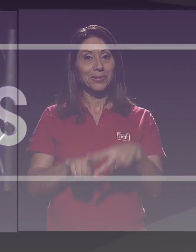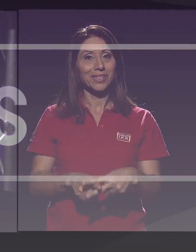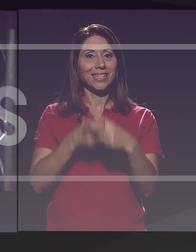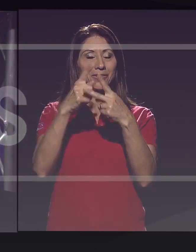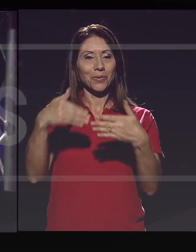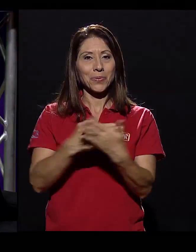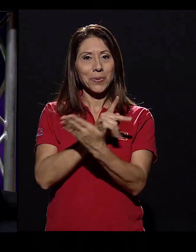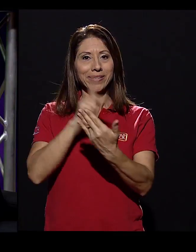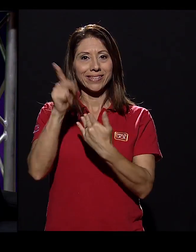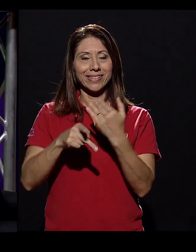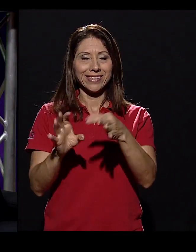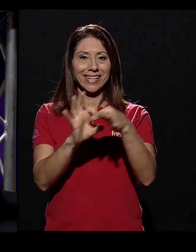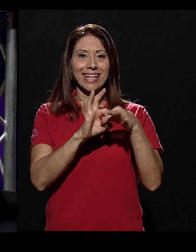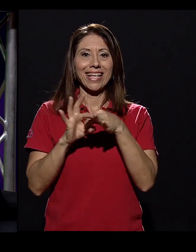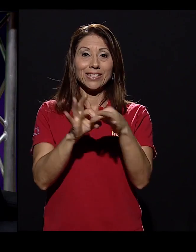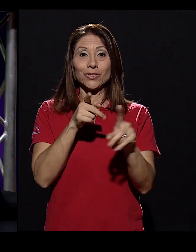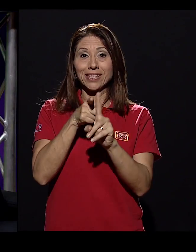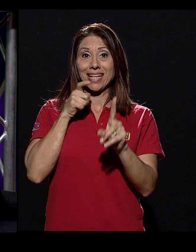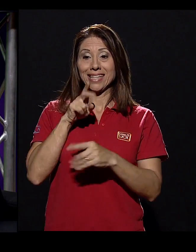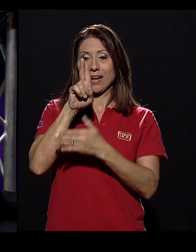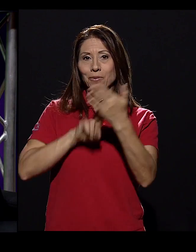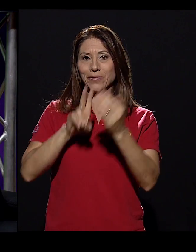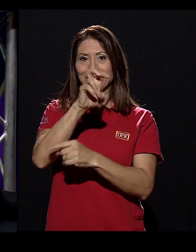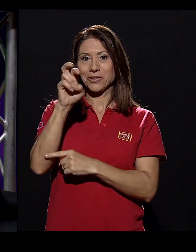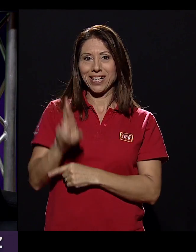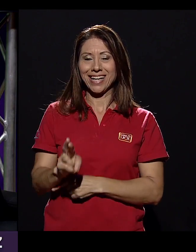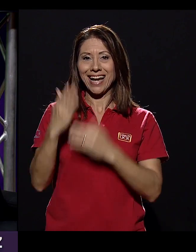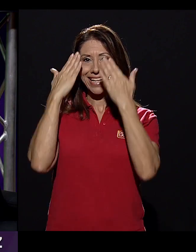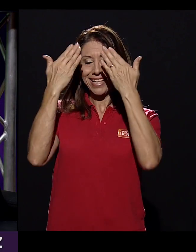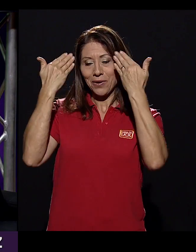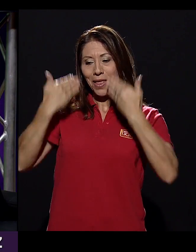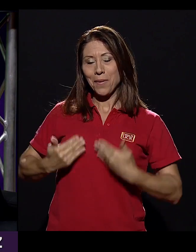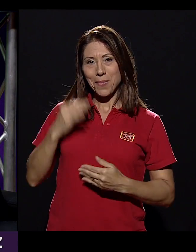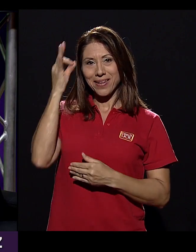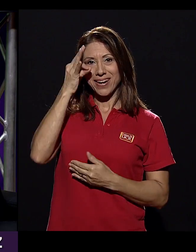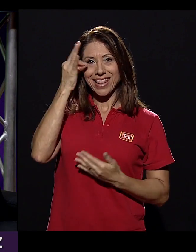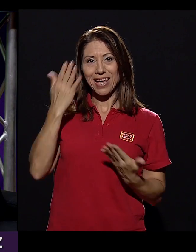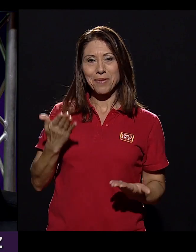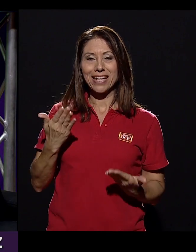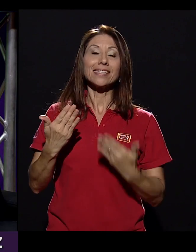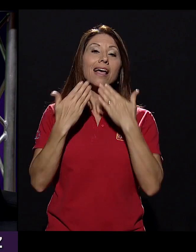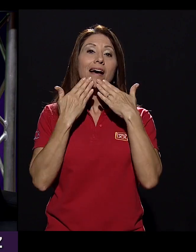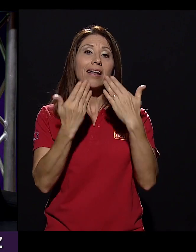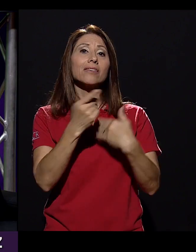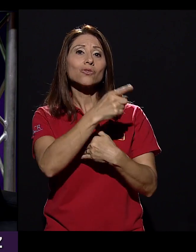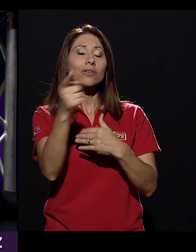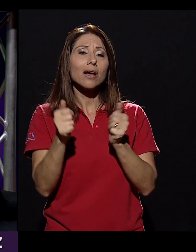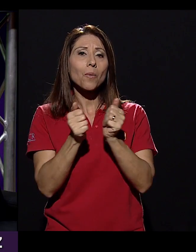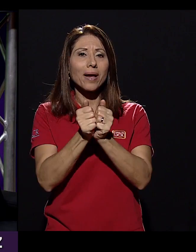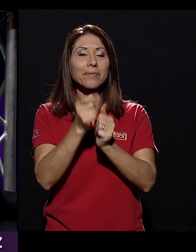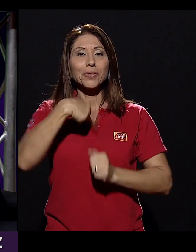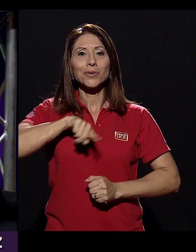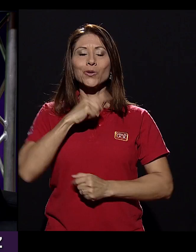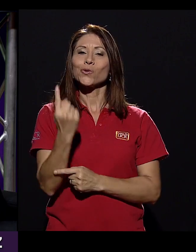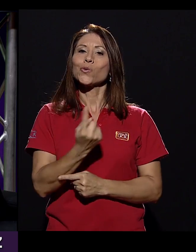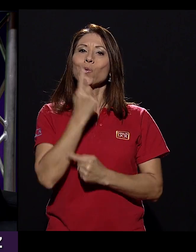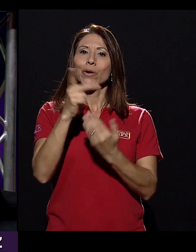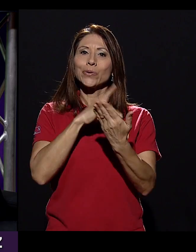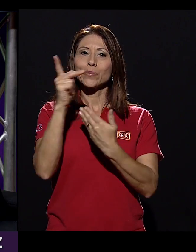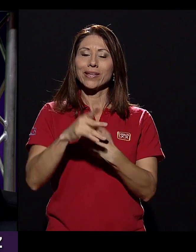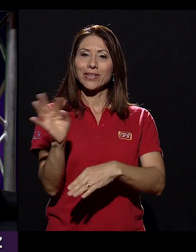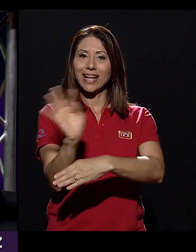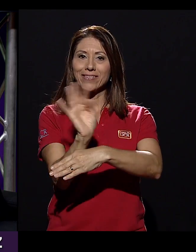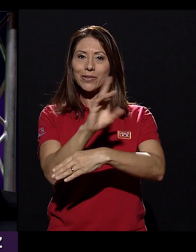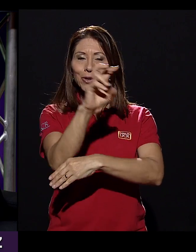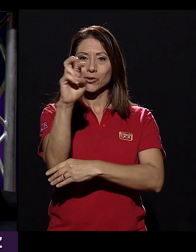Damos inicio a una nueva edición de Nexos desde la Universidad de Costa Rica. Les saluda María Fernanda Jiménez y le agradezco que nos acompañe. Somos el único